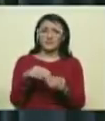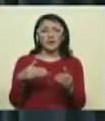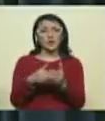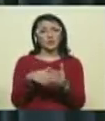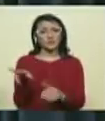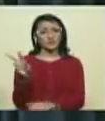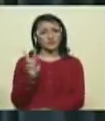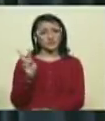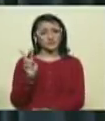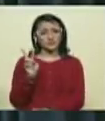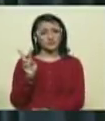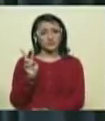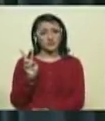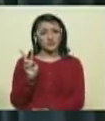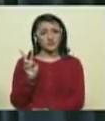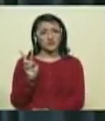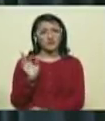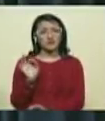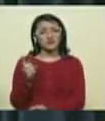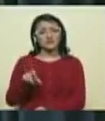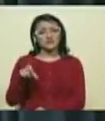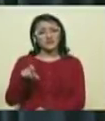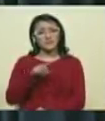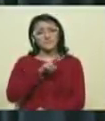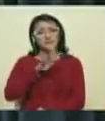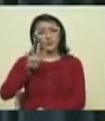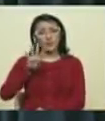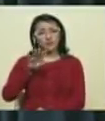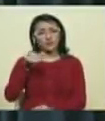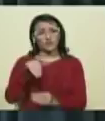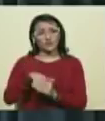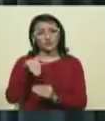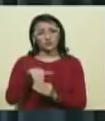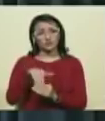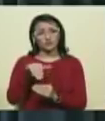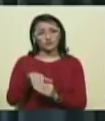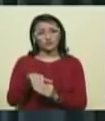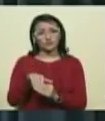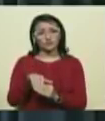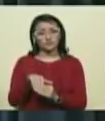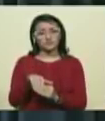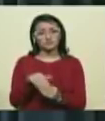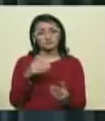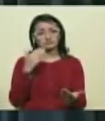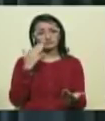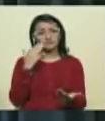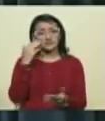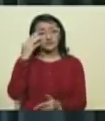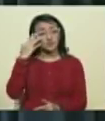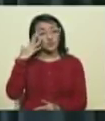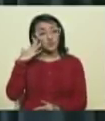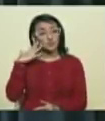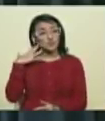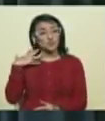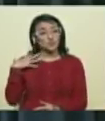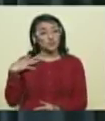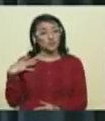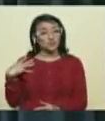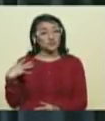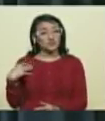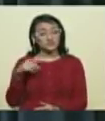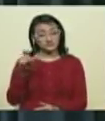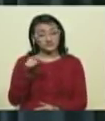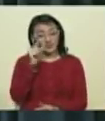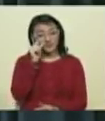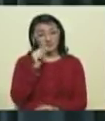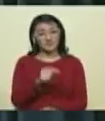patria venezolana, requerían 24 votos. Y miren que sudó la camiseta el sicario